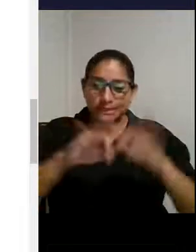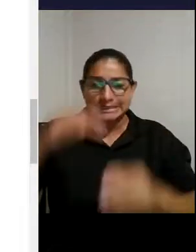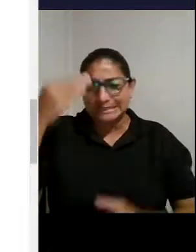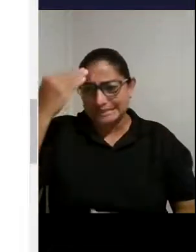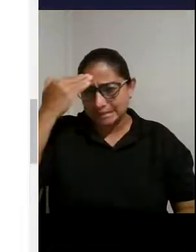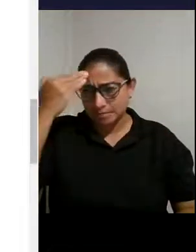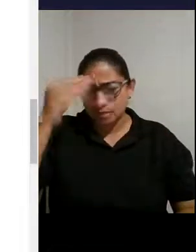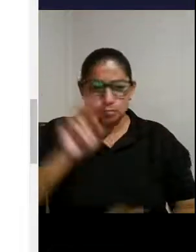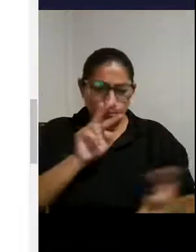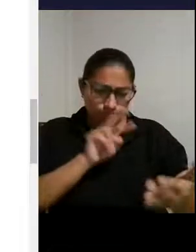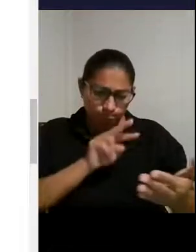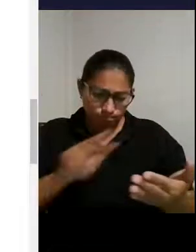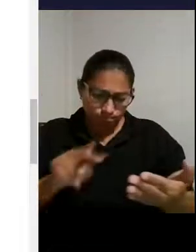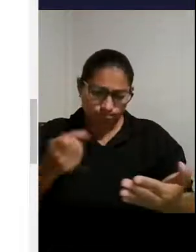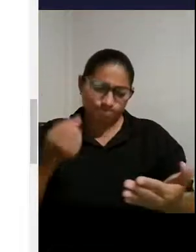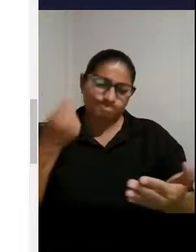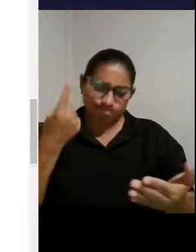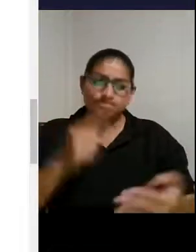entenderla, ¿de acuerdo?